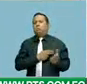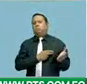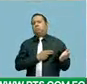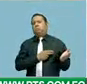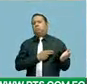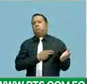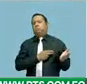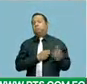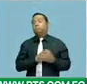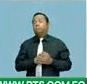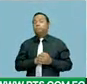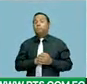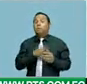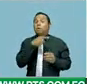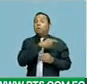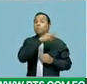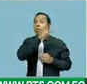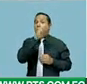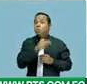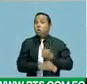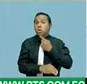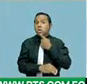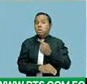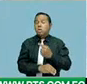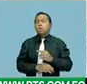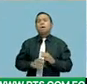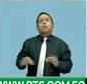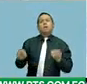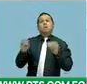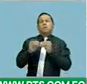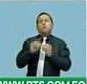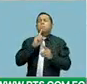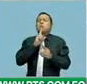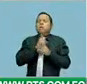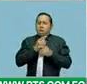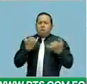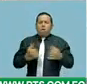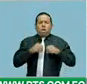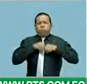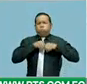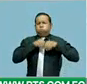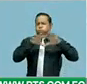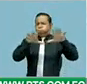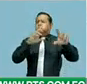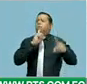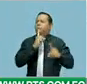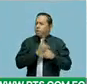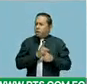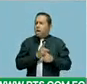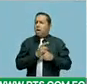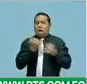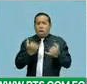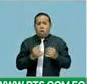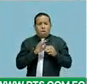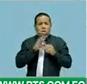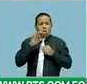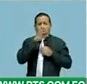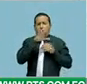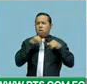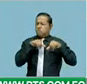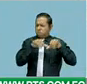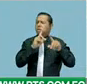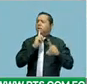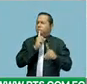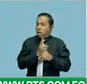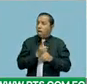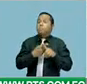una ocasión. Él no niega el incremento de casos a nivel nacional. La enfermedad no ha parado. Estamos en la mitad de la pandemia. Pero el